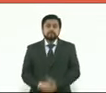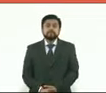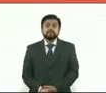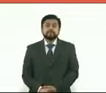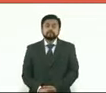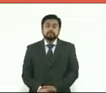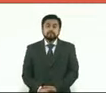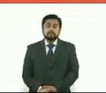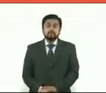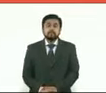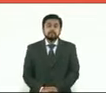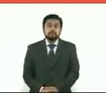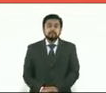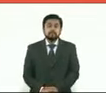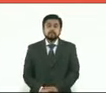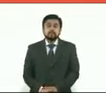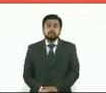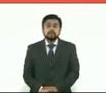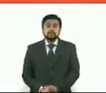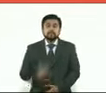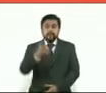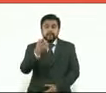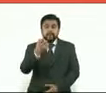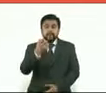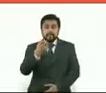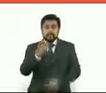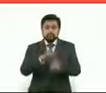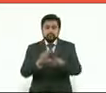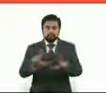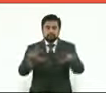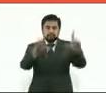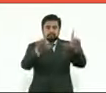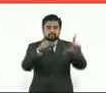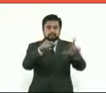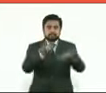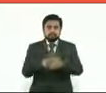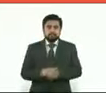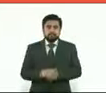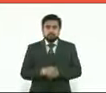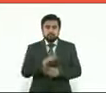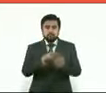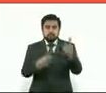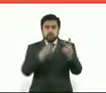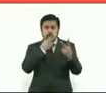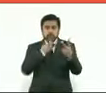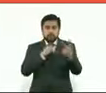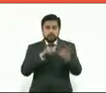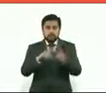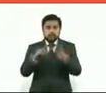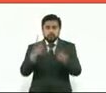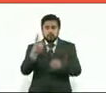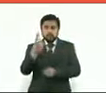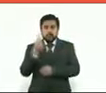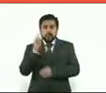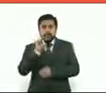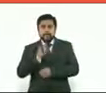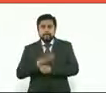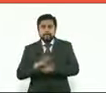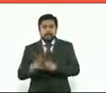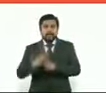Ahí están justamente los punteros peleando entonces en este momento Darío